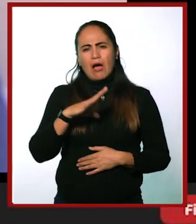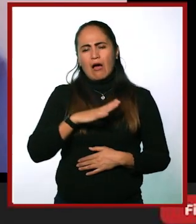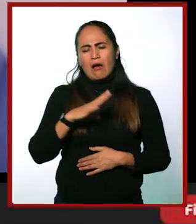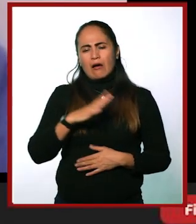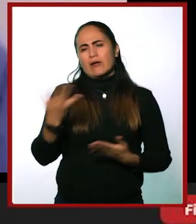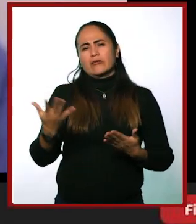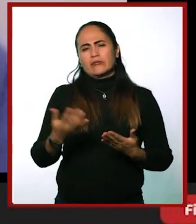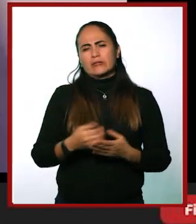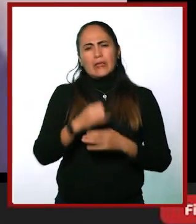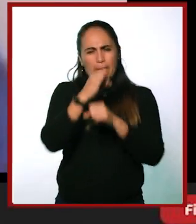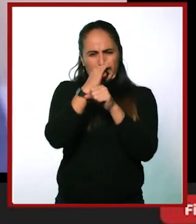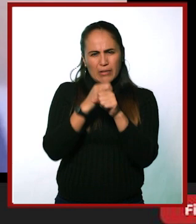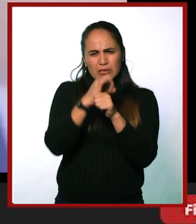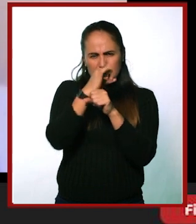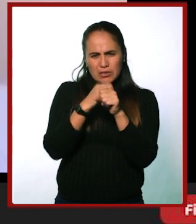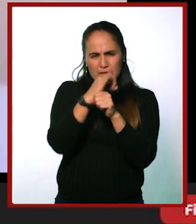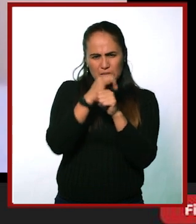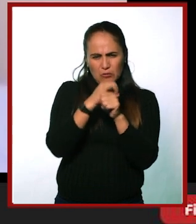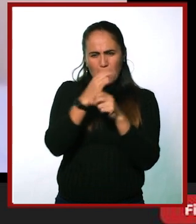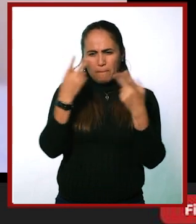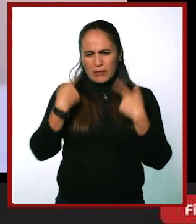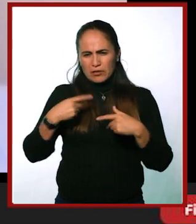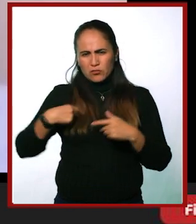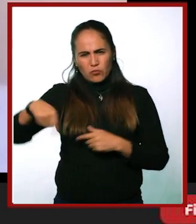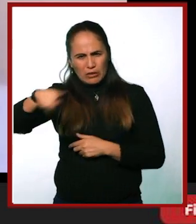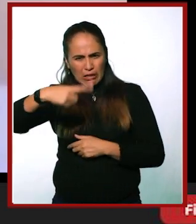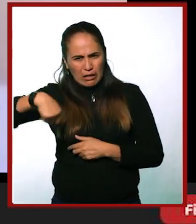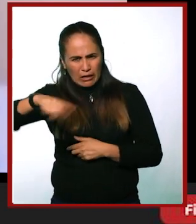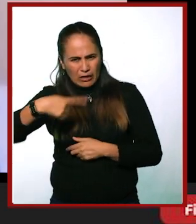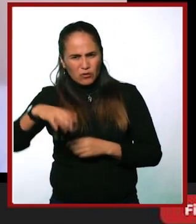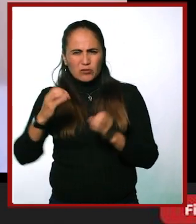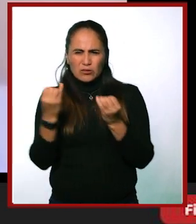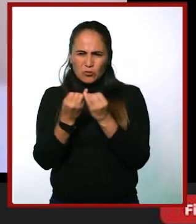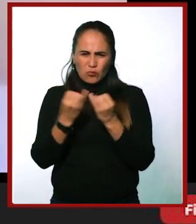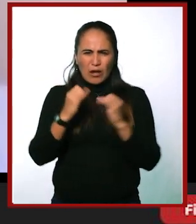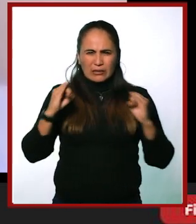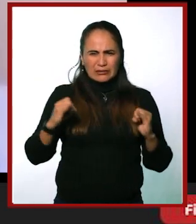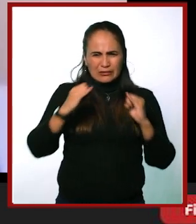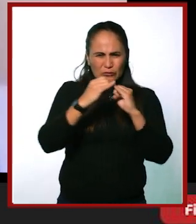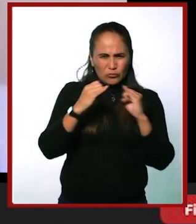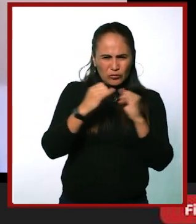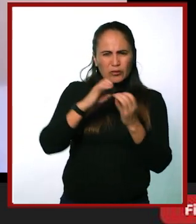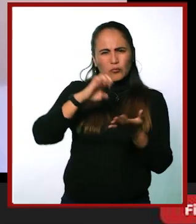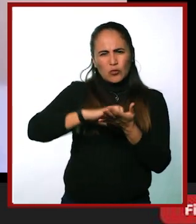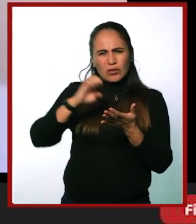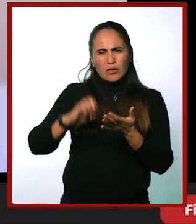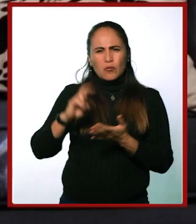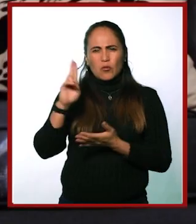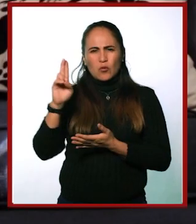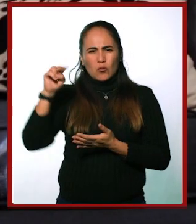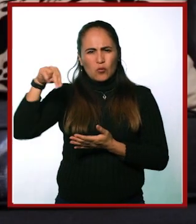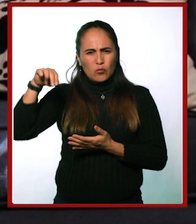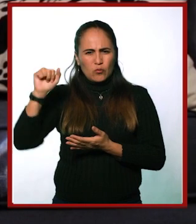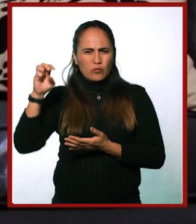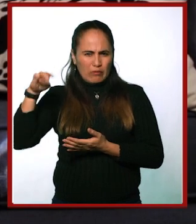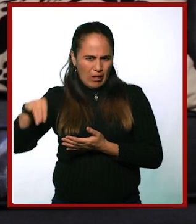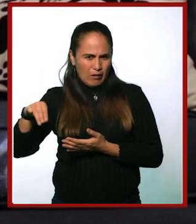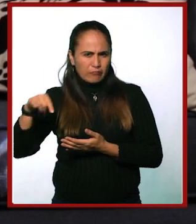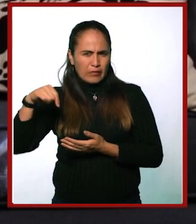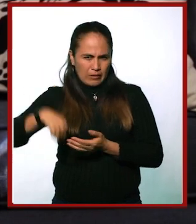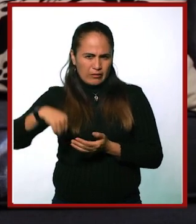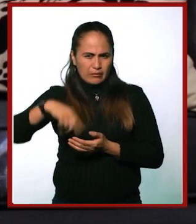estudios que han desarrollado varios investigadores, varios centros de investigación, la UNAM acá y por otro